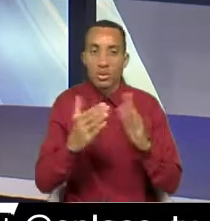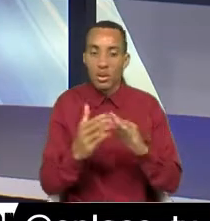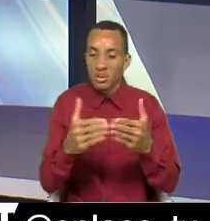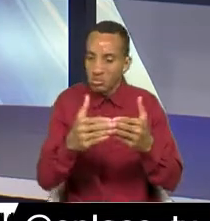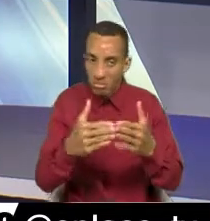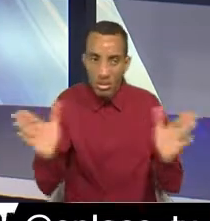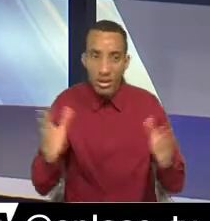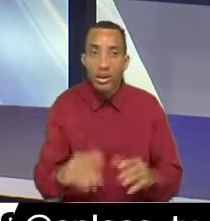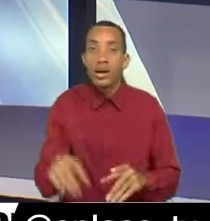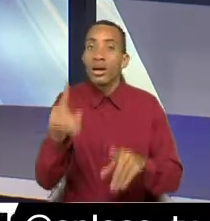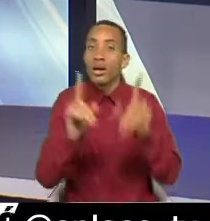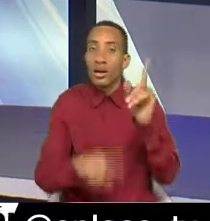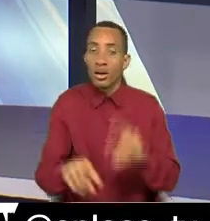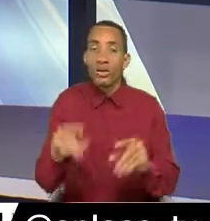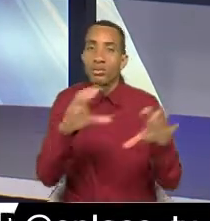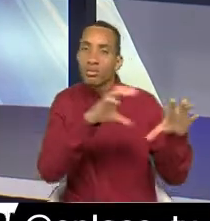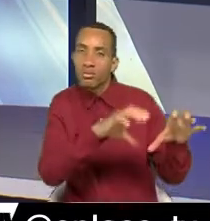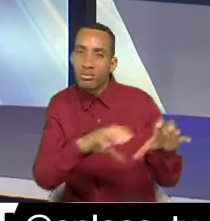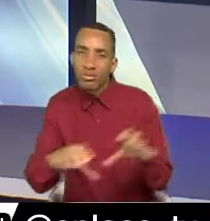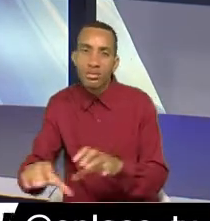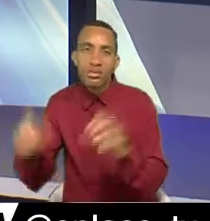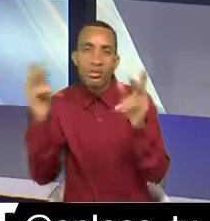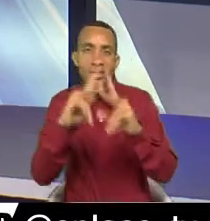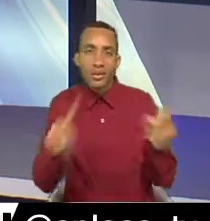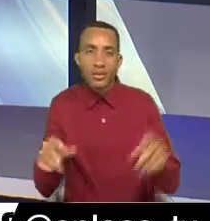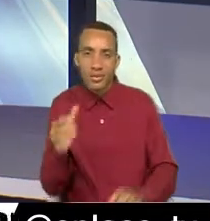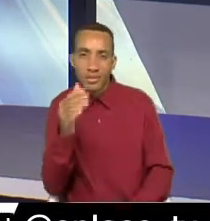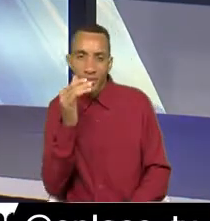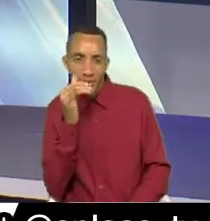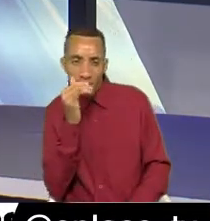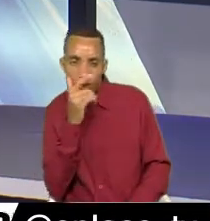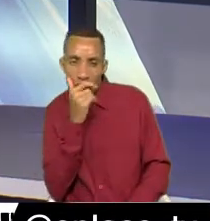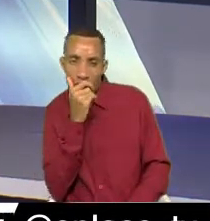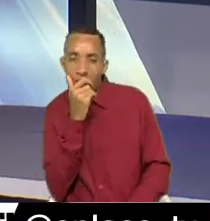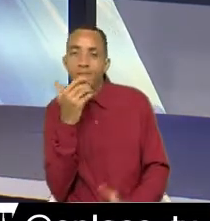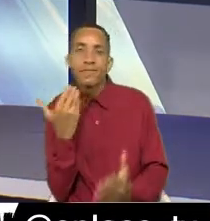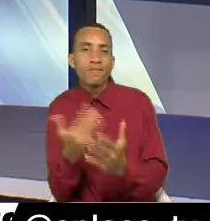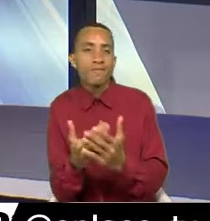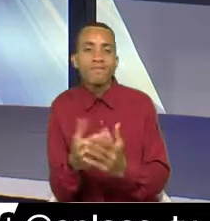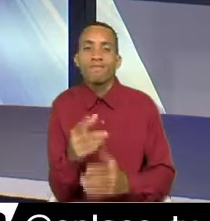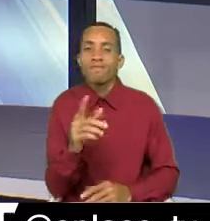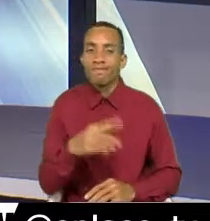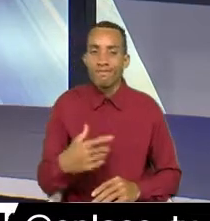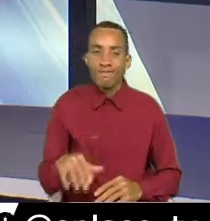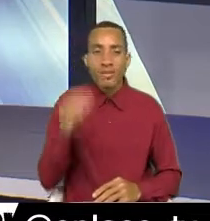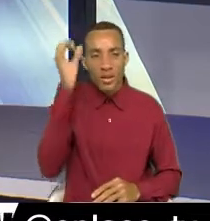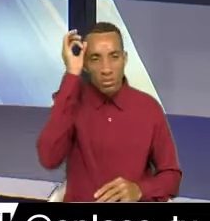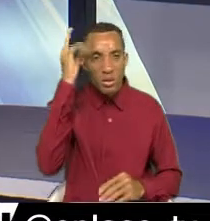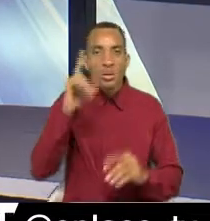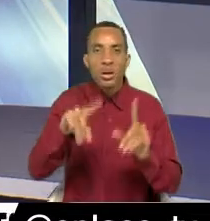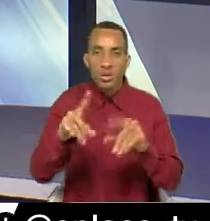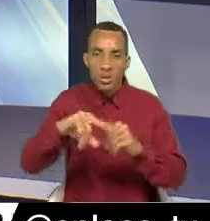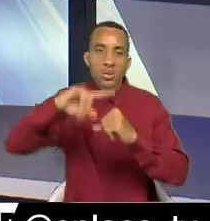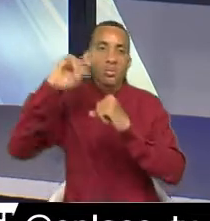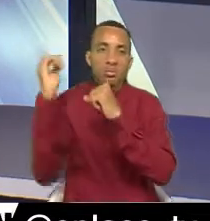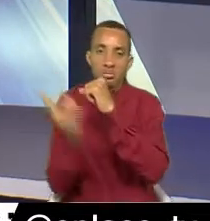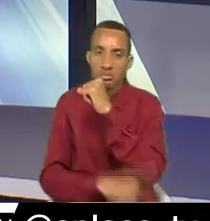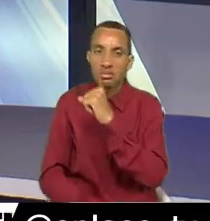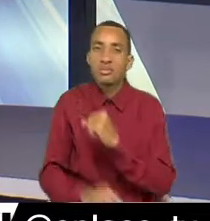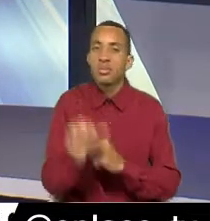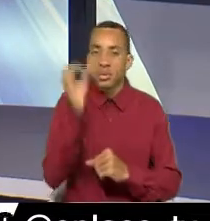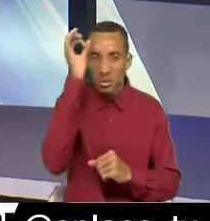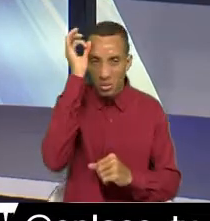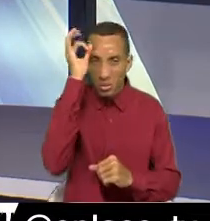de ciudadanos frente a las medidas de seguridad que no están siendo respetadas. No se descarta la imposición de comparendos a quienes sigan infringiendo